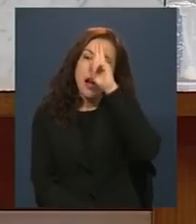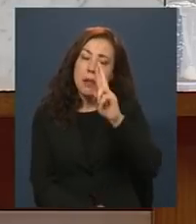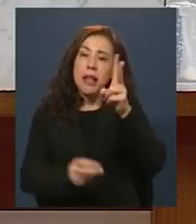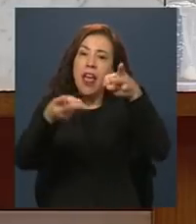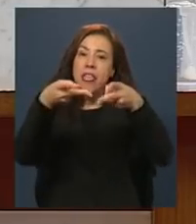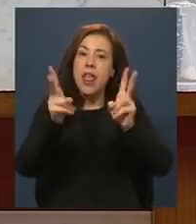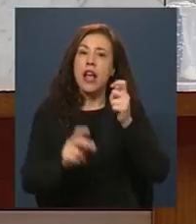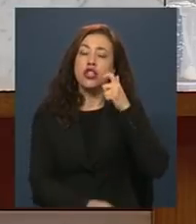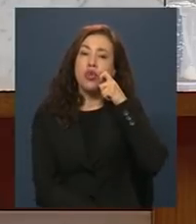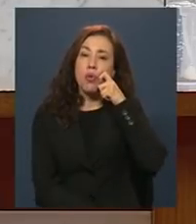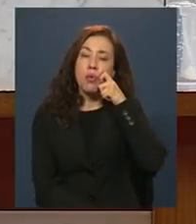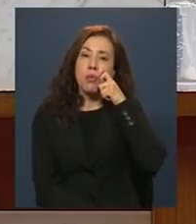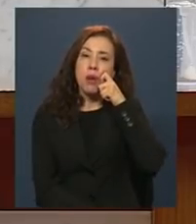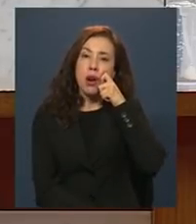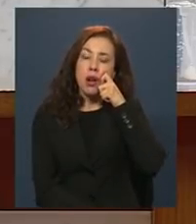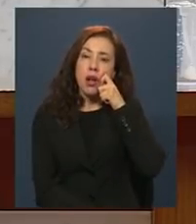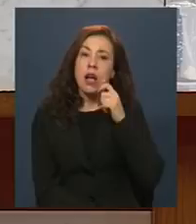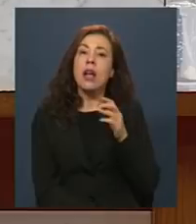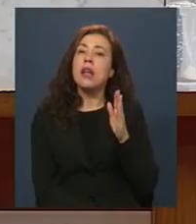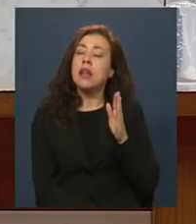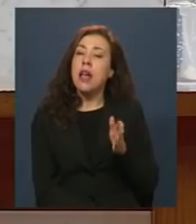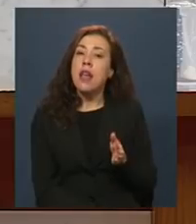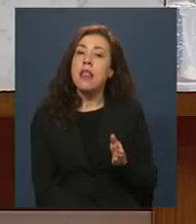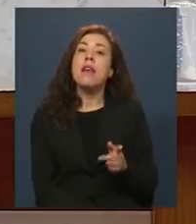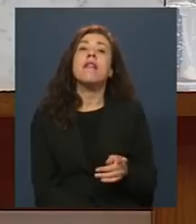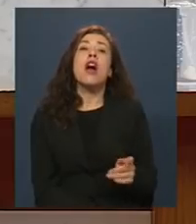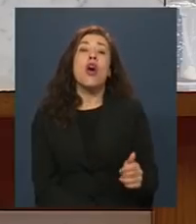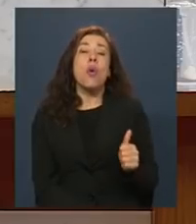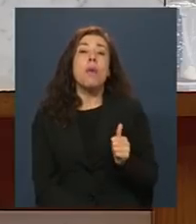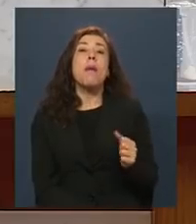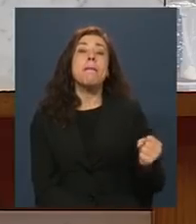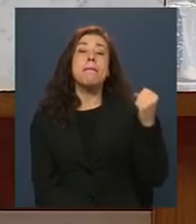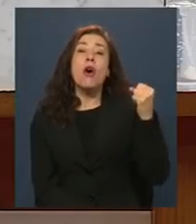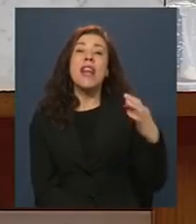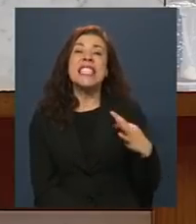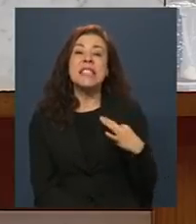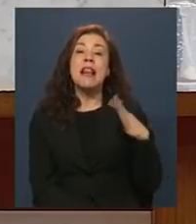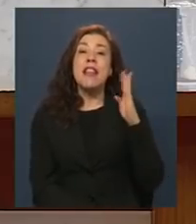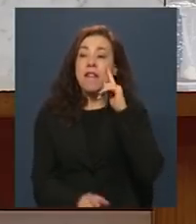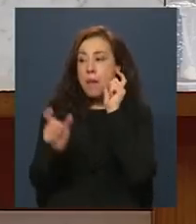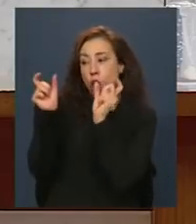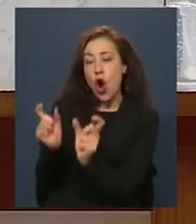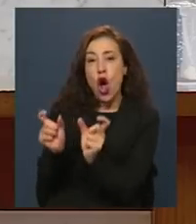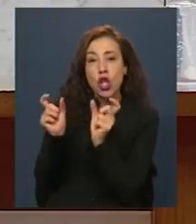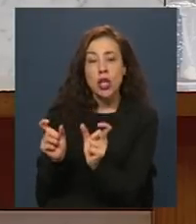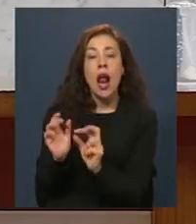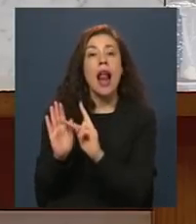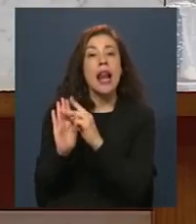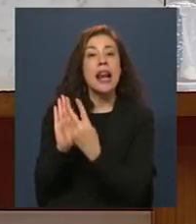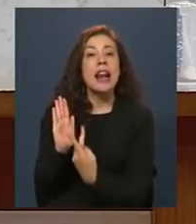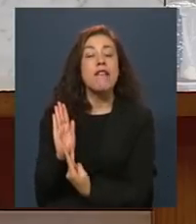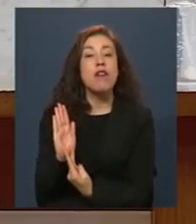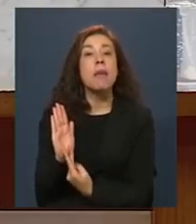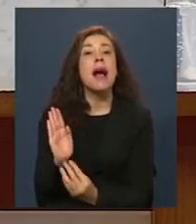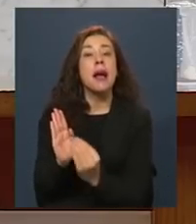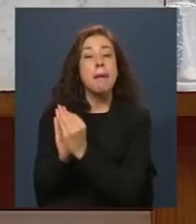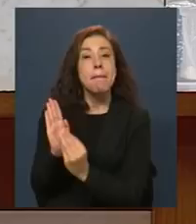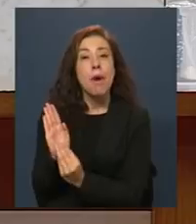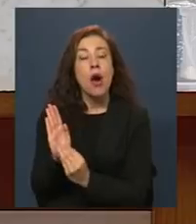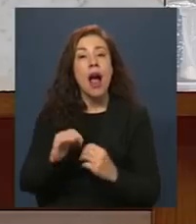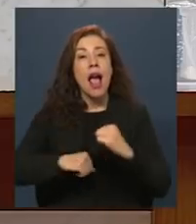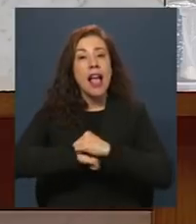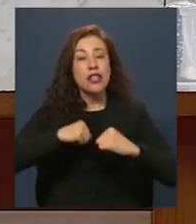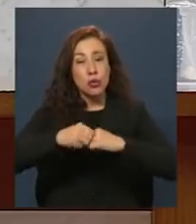derechos humanos, sometida sin discusión al poder civil y fiscalizable. Una reforma que incorpore su